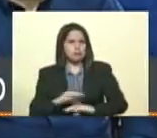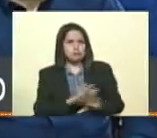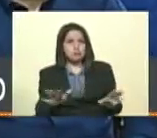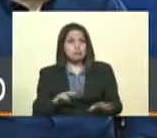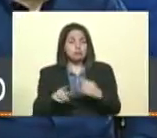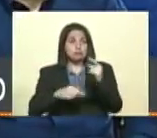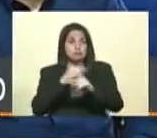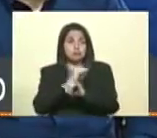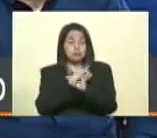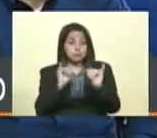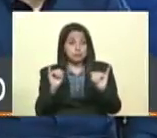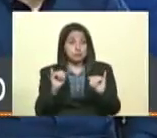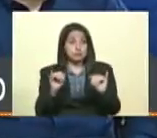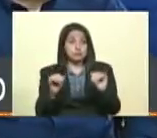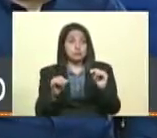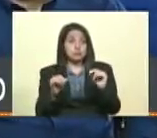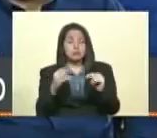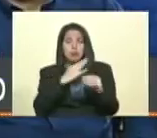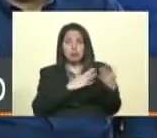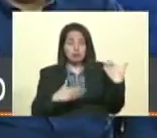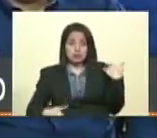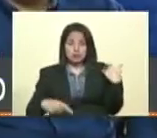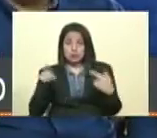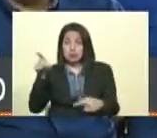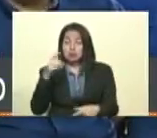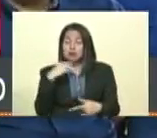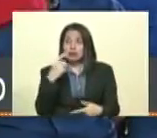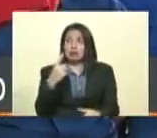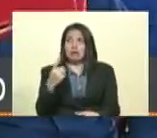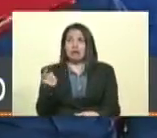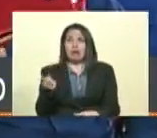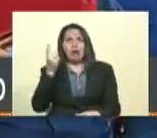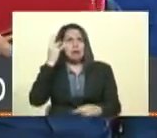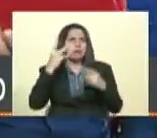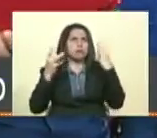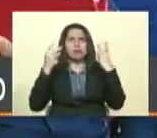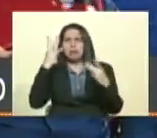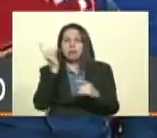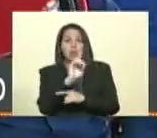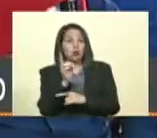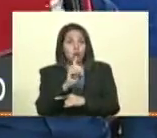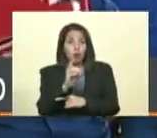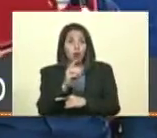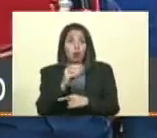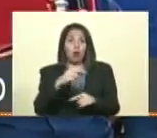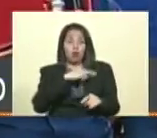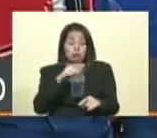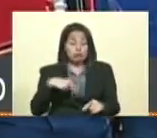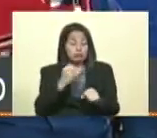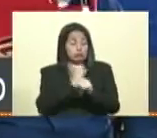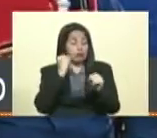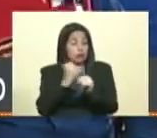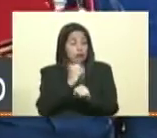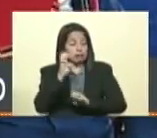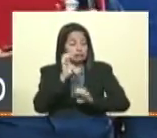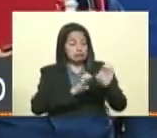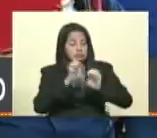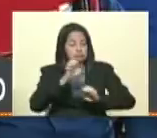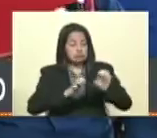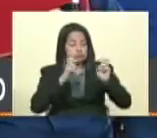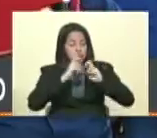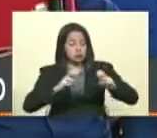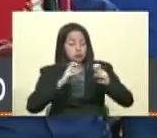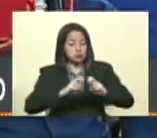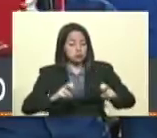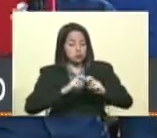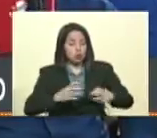estos acuerdos, presidente, no son que fortuito. Nosotros empezamos a trabajar esta contratación con las autoridades del